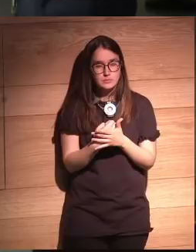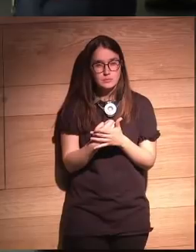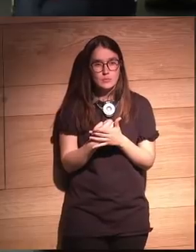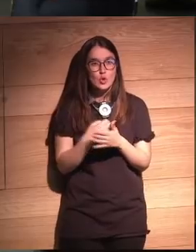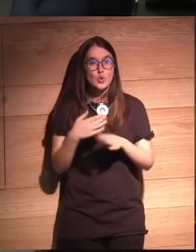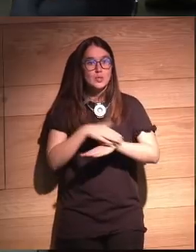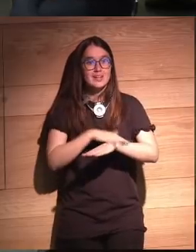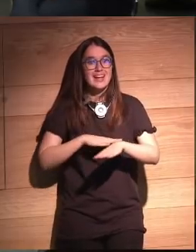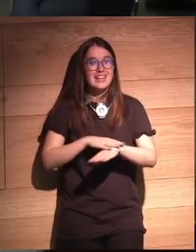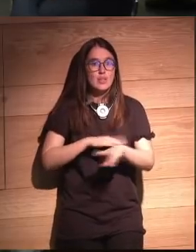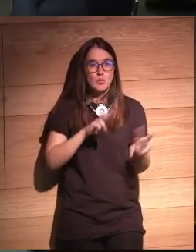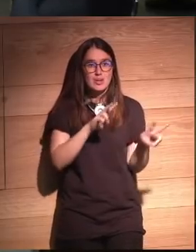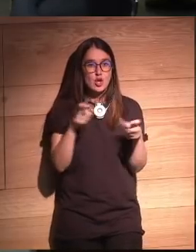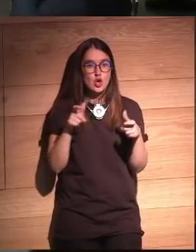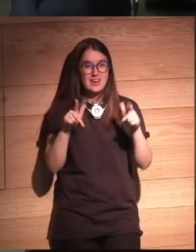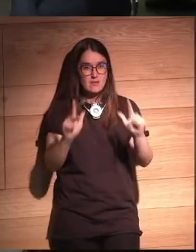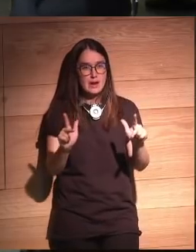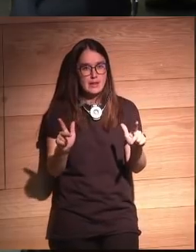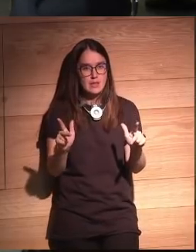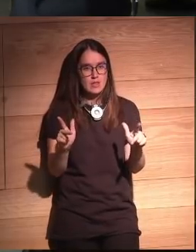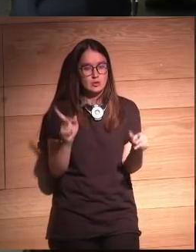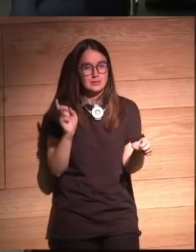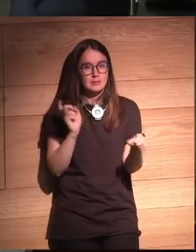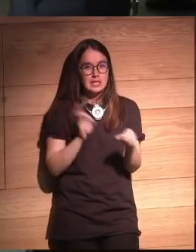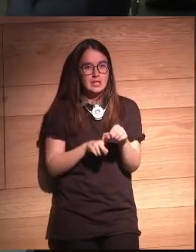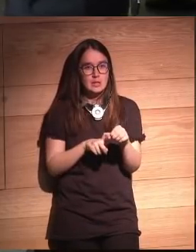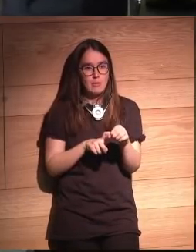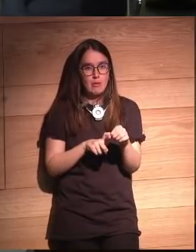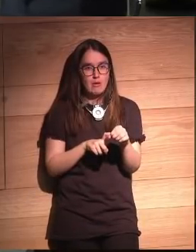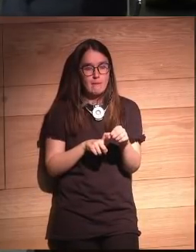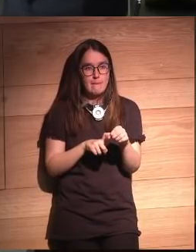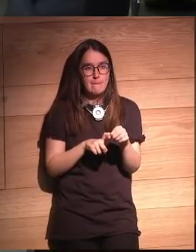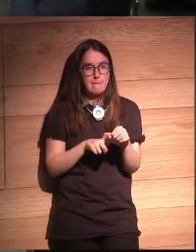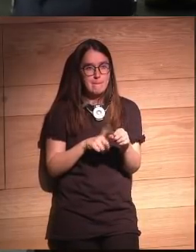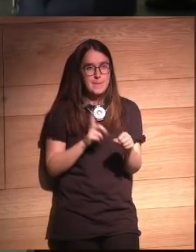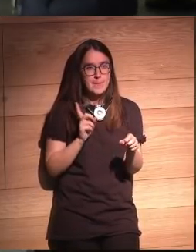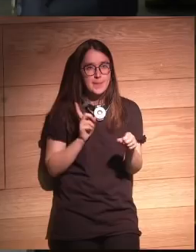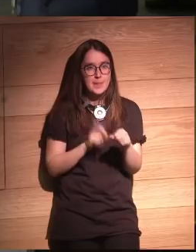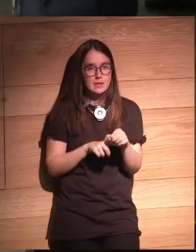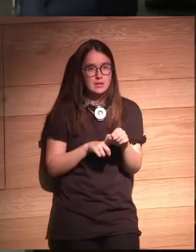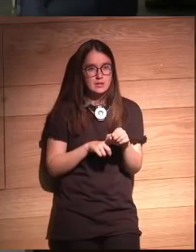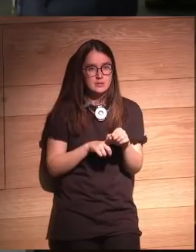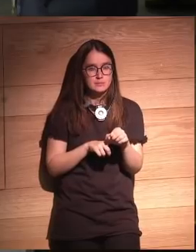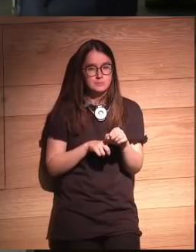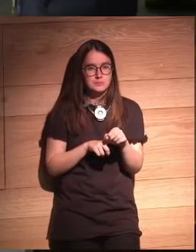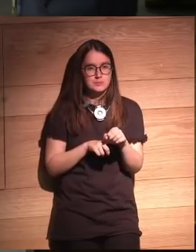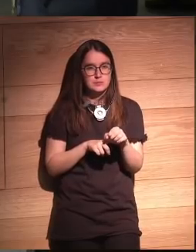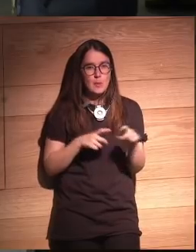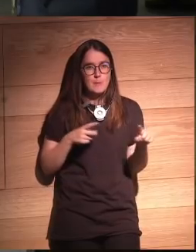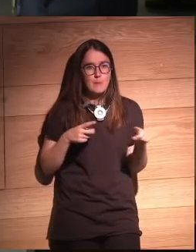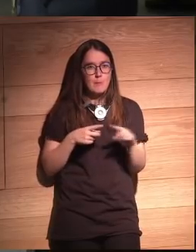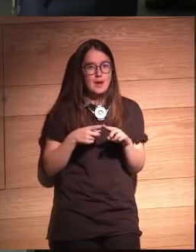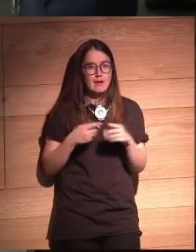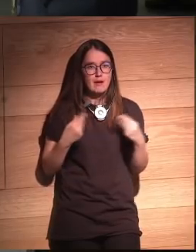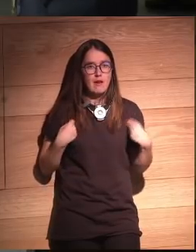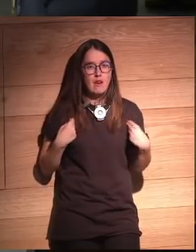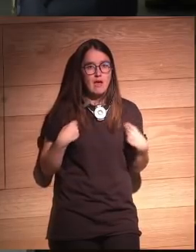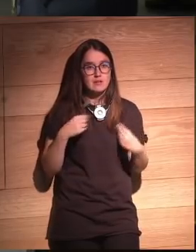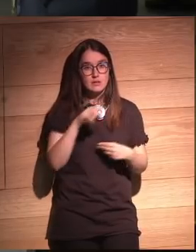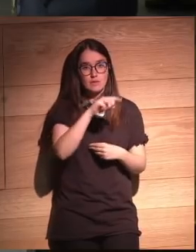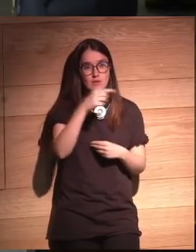con un Estado muy neoliberalizado está interviniendo, pero está interviniendo para que las